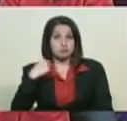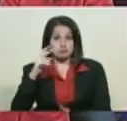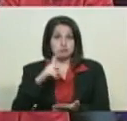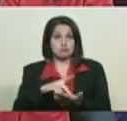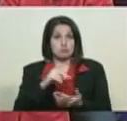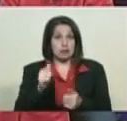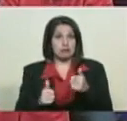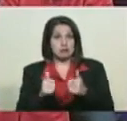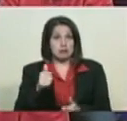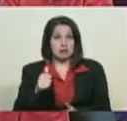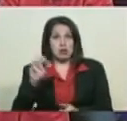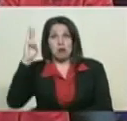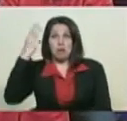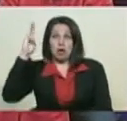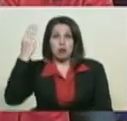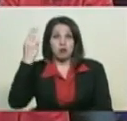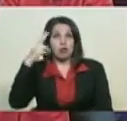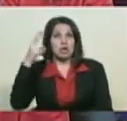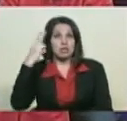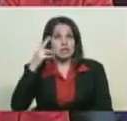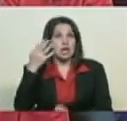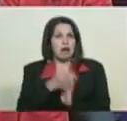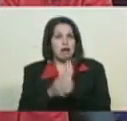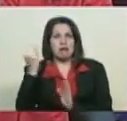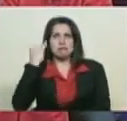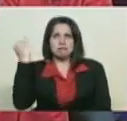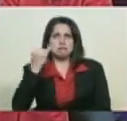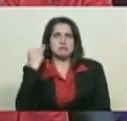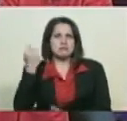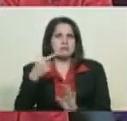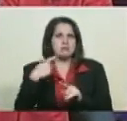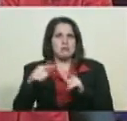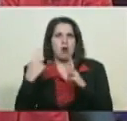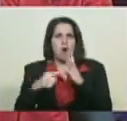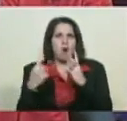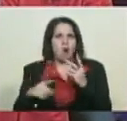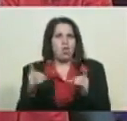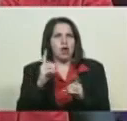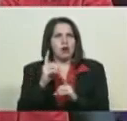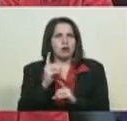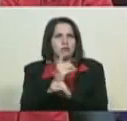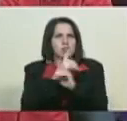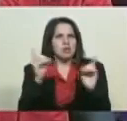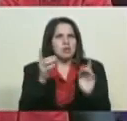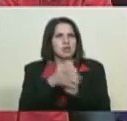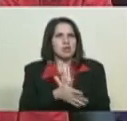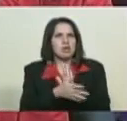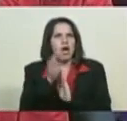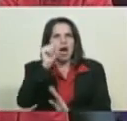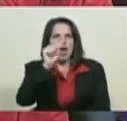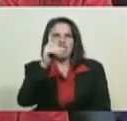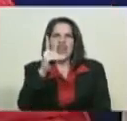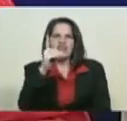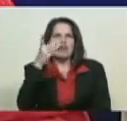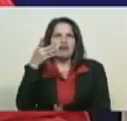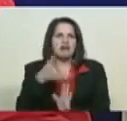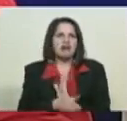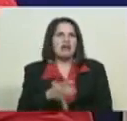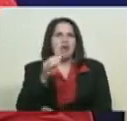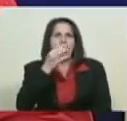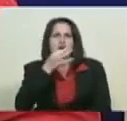En Baruta, Chacao de Latillo, y candidatos de Primera Justicia, de Voluntad Popular, de Acción Democrática, de Un Nuevo Tiempo, sin ningún tipo de